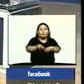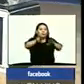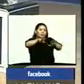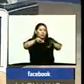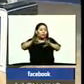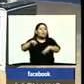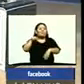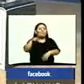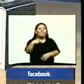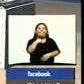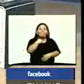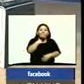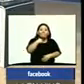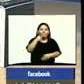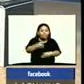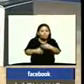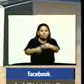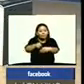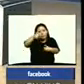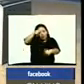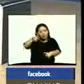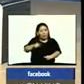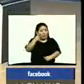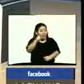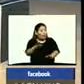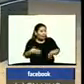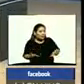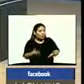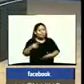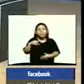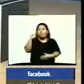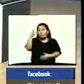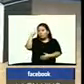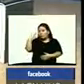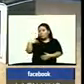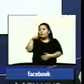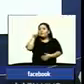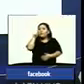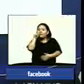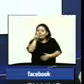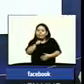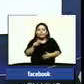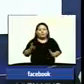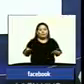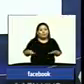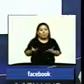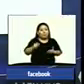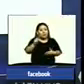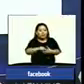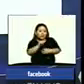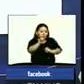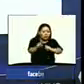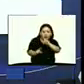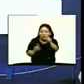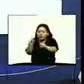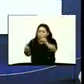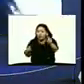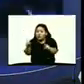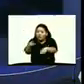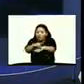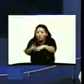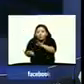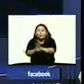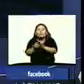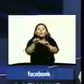más complicado el proceso de aprobación. Vamos a ver qué es lo que ocurre. Exactamente, esto es lo que vaticina entonces, que habrá mucho cabildeo en la Asamblea Legislativa